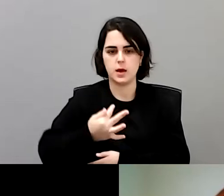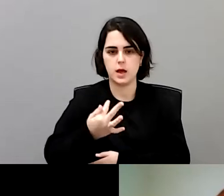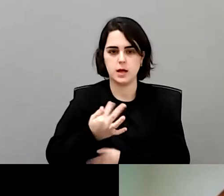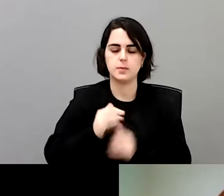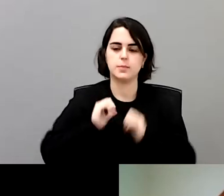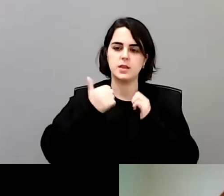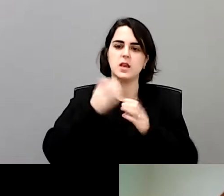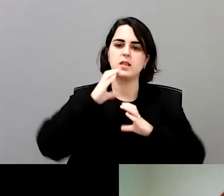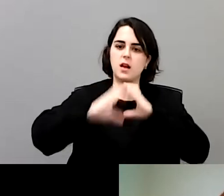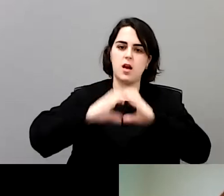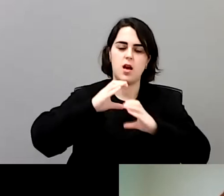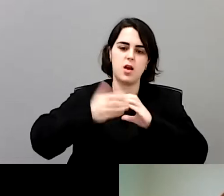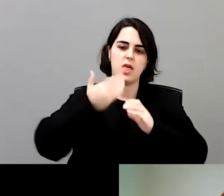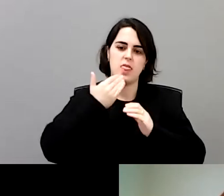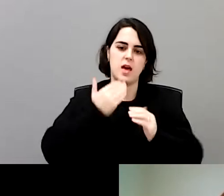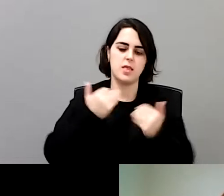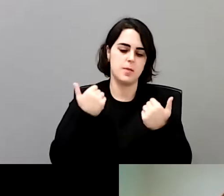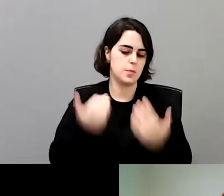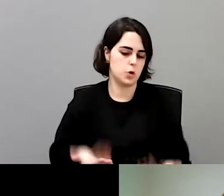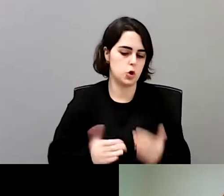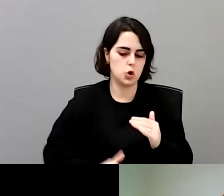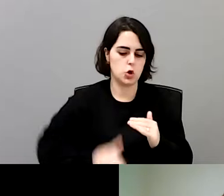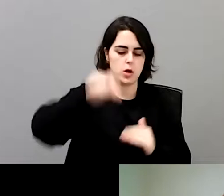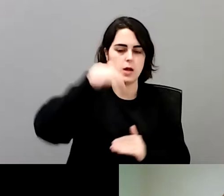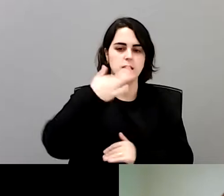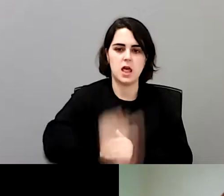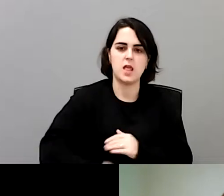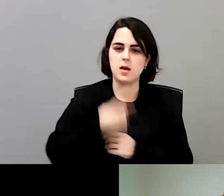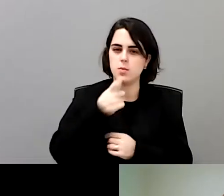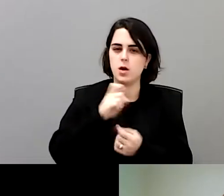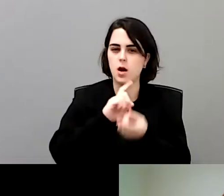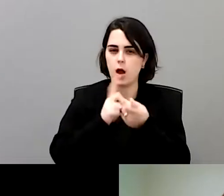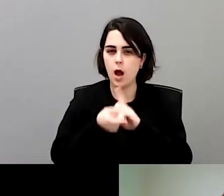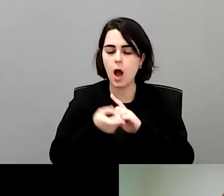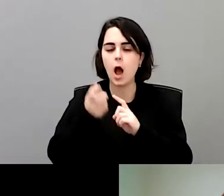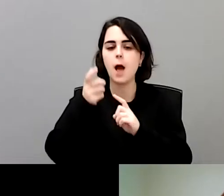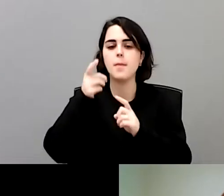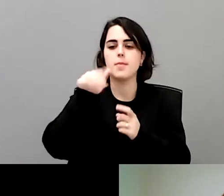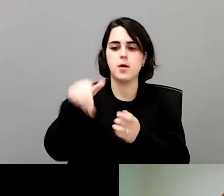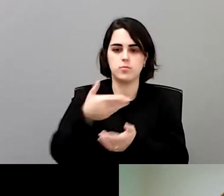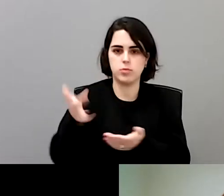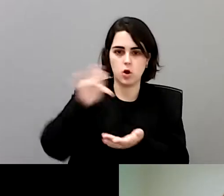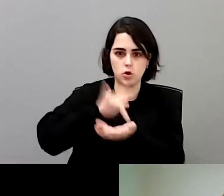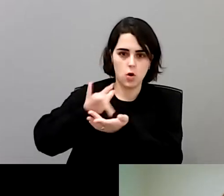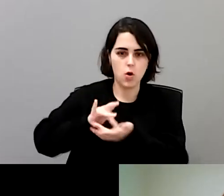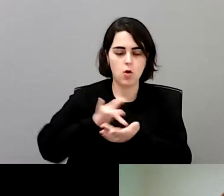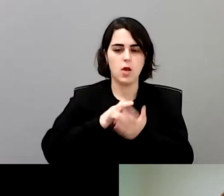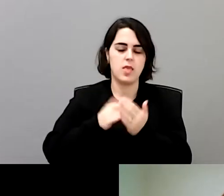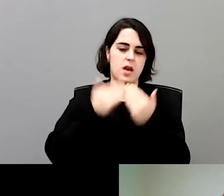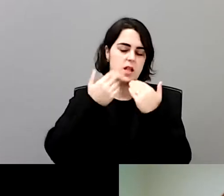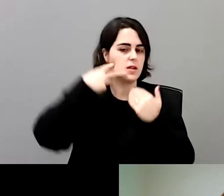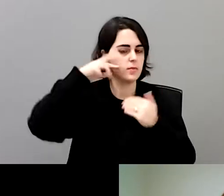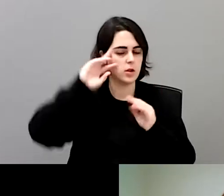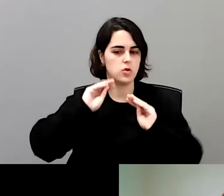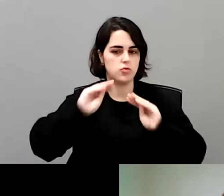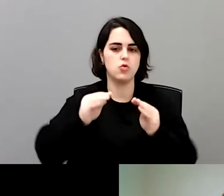la comunicación en edades tempranas y las dificultades y cambios que han experimentado y que tiene desde su experiencia con